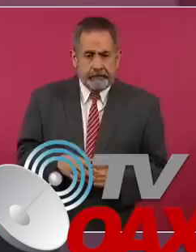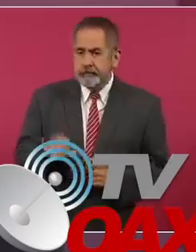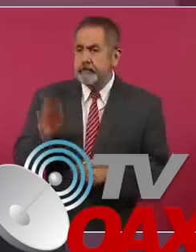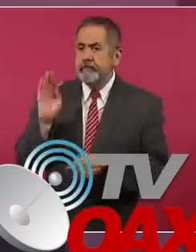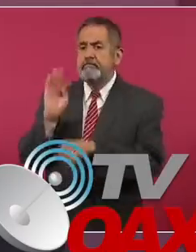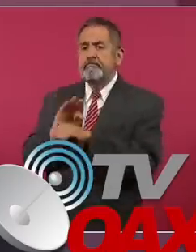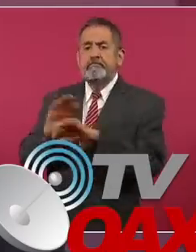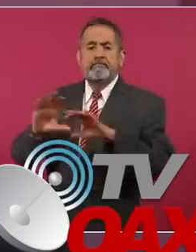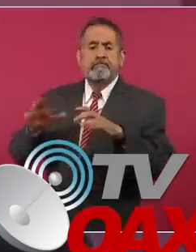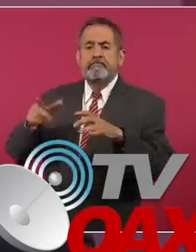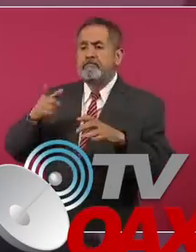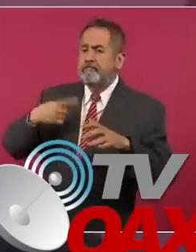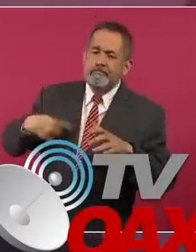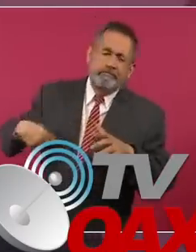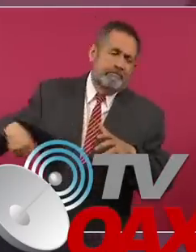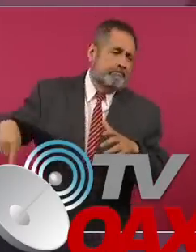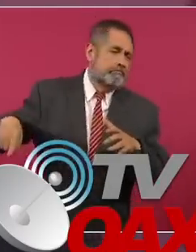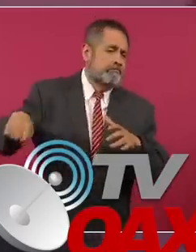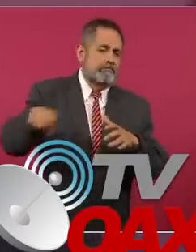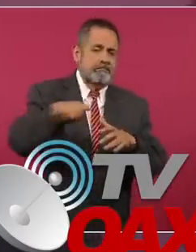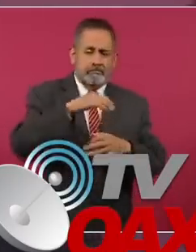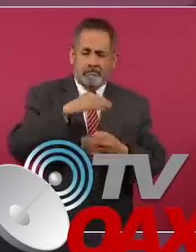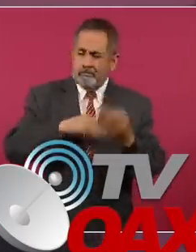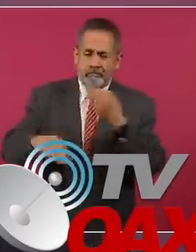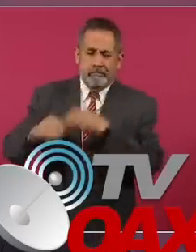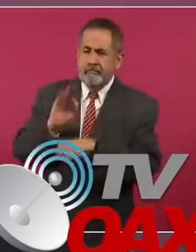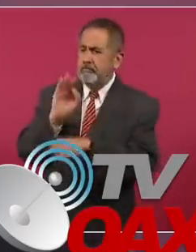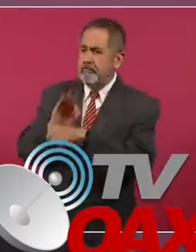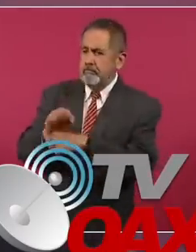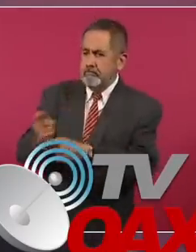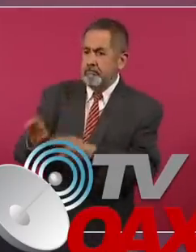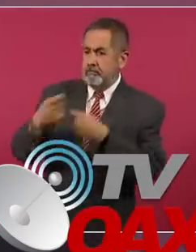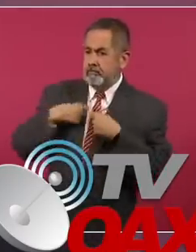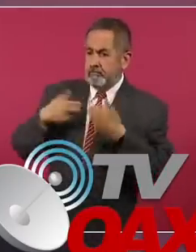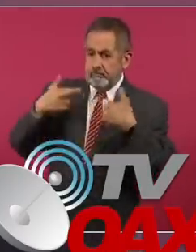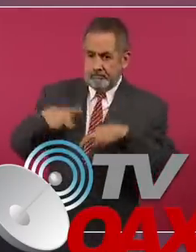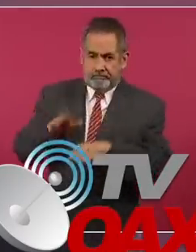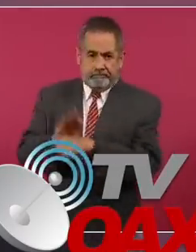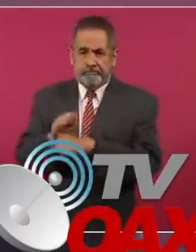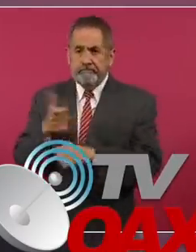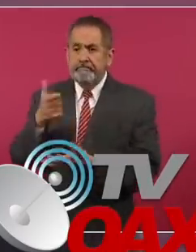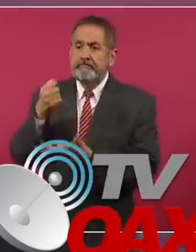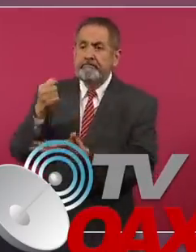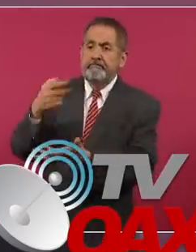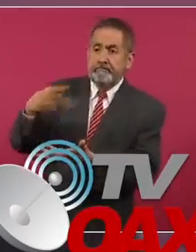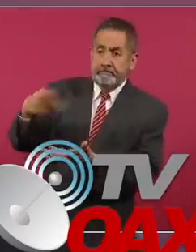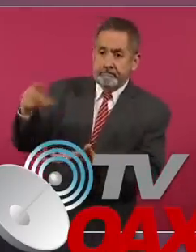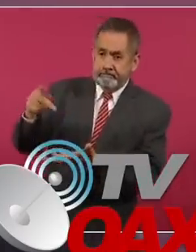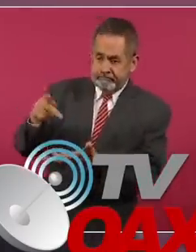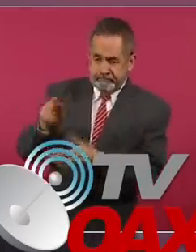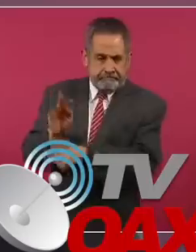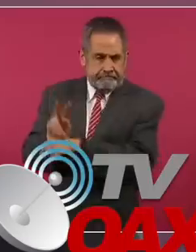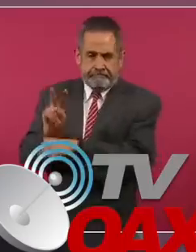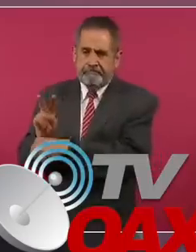representar a todos y que tiene que cuidar el interés público.